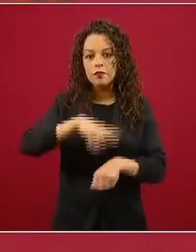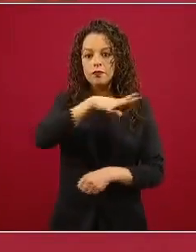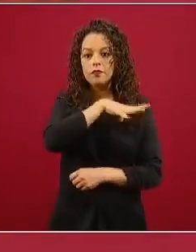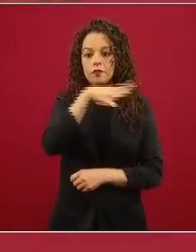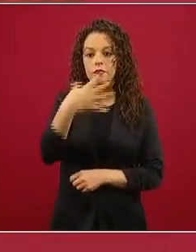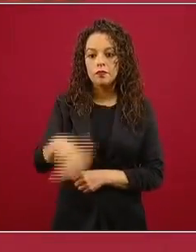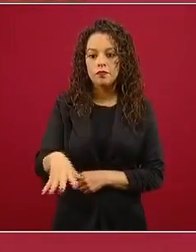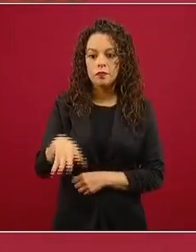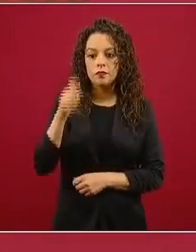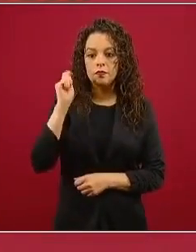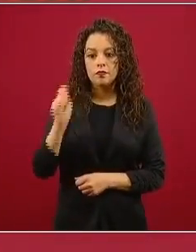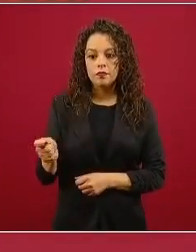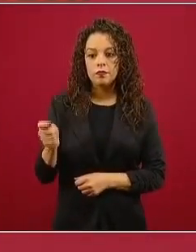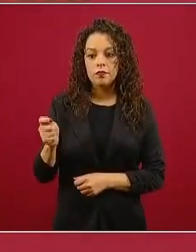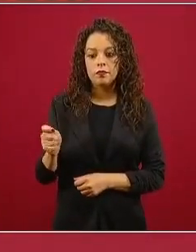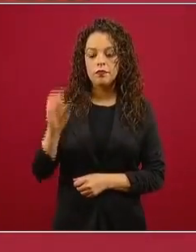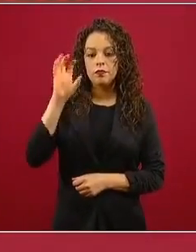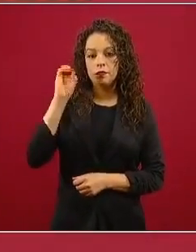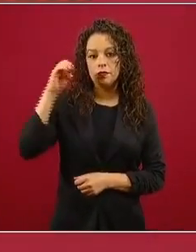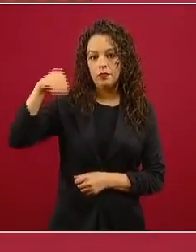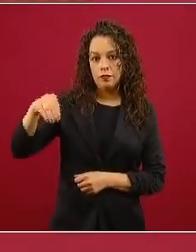Mundial de Comercio.